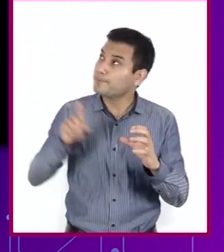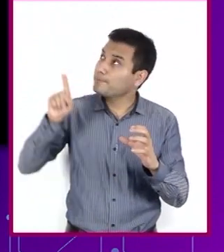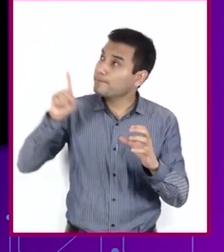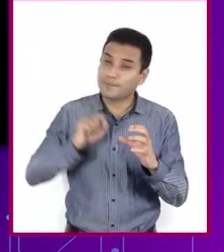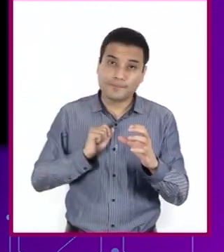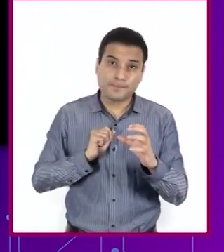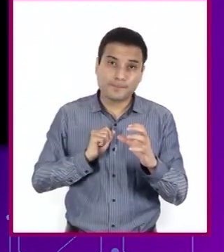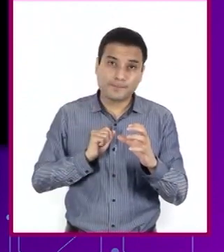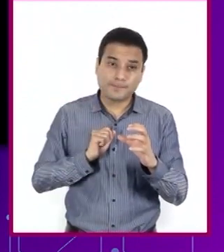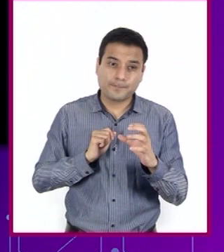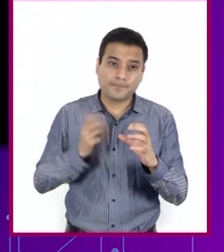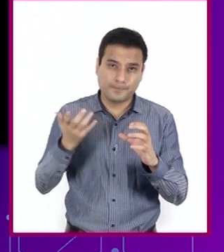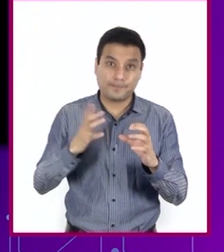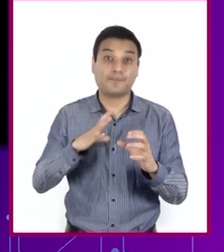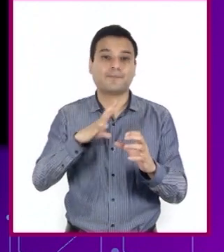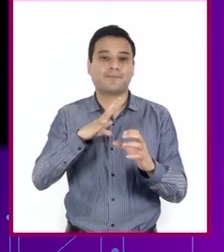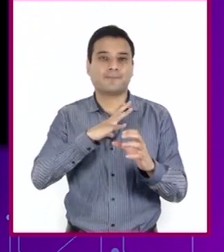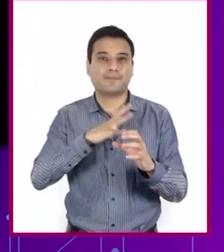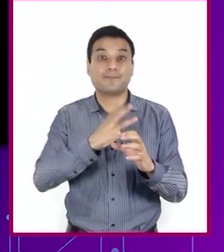tetraédrica.